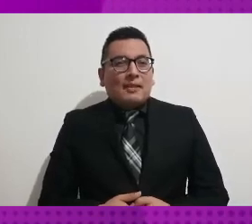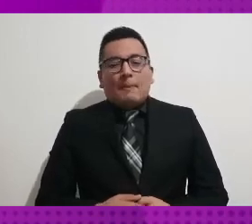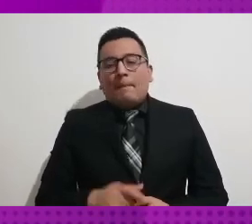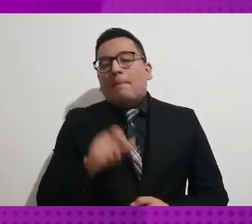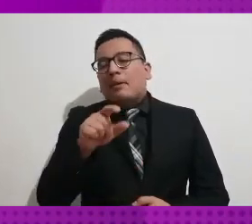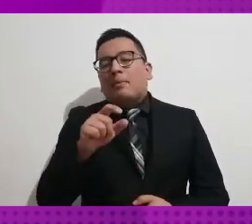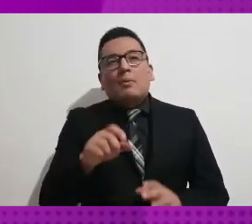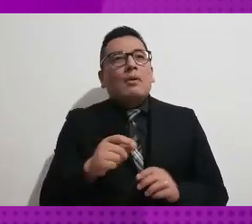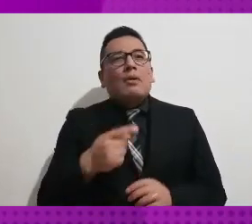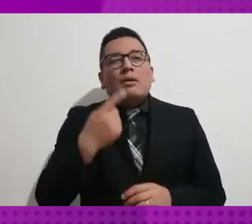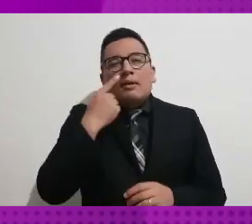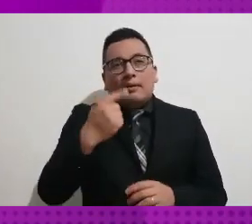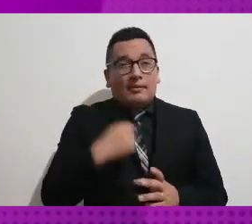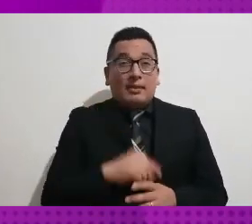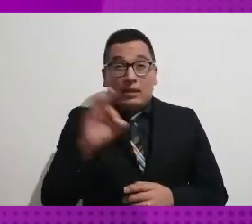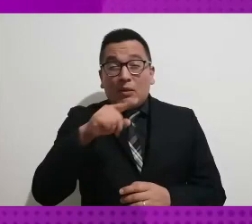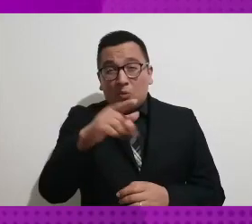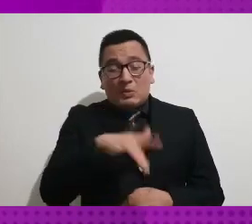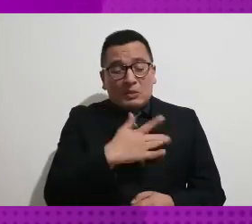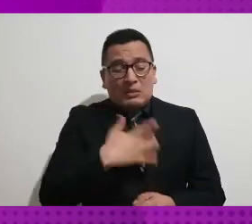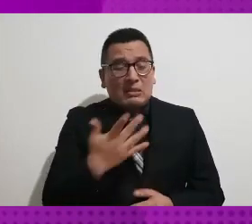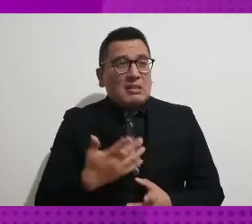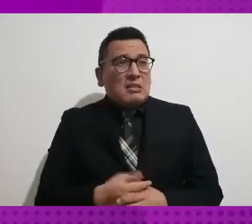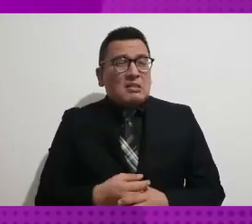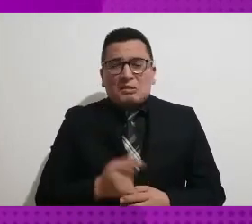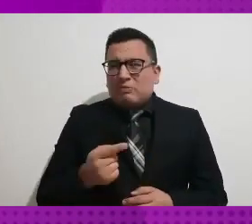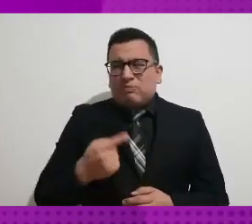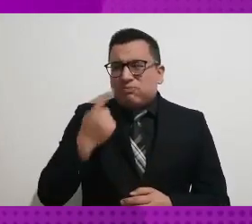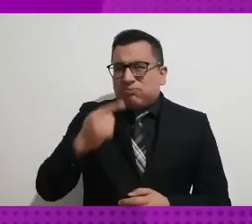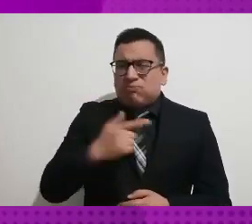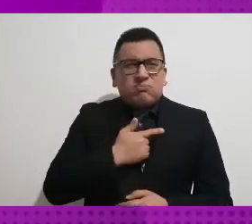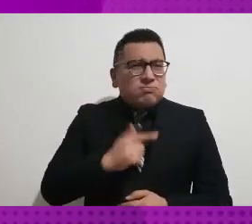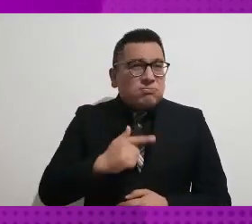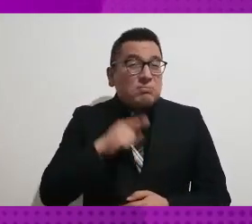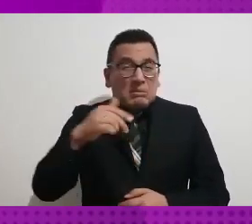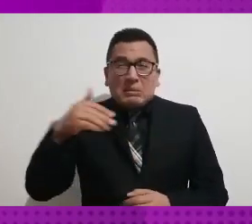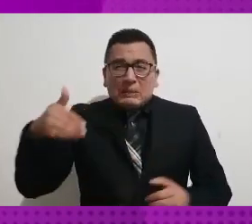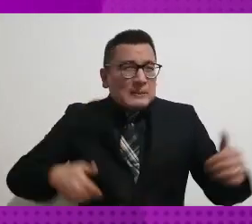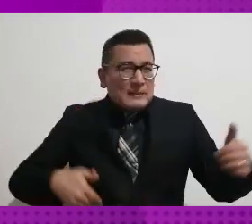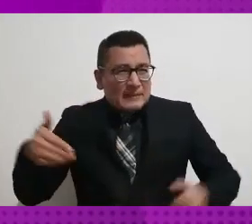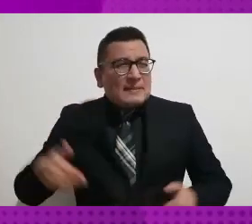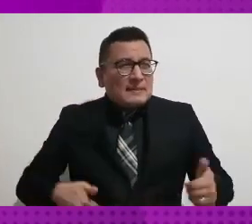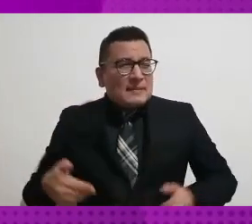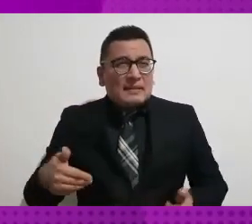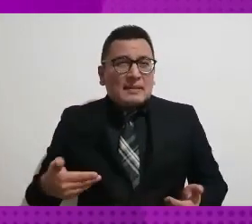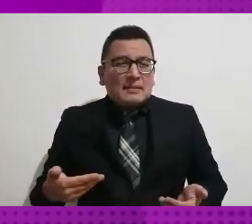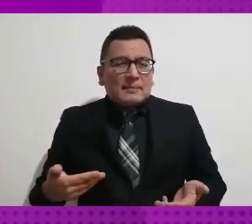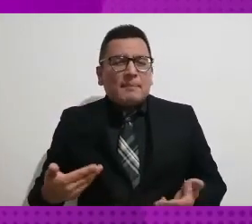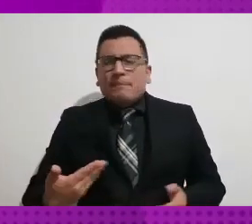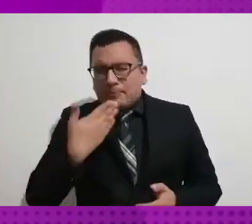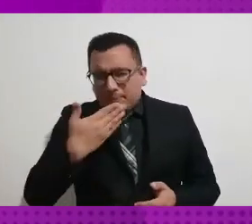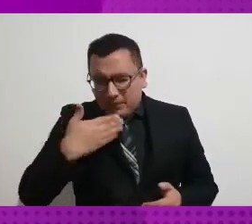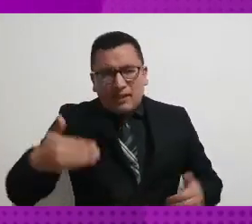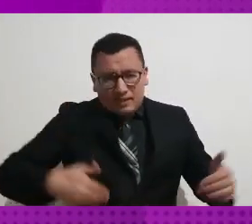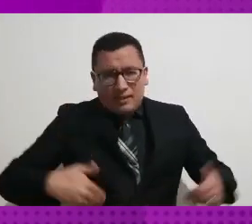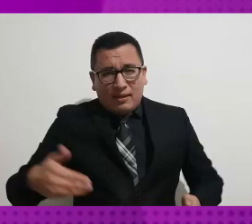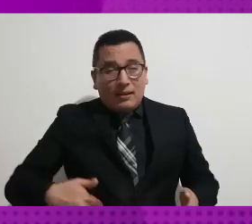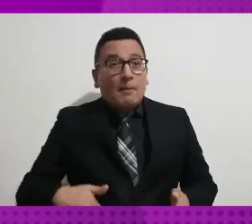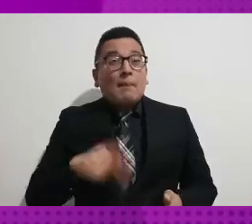Yo siempre digo, bueno, si te quejas, pero ¿qué piensas hacer? En tu entorno, no necesariamente tienes que ir y resolverlo con